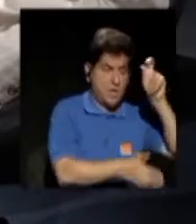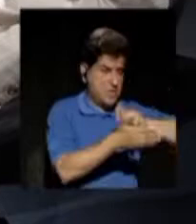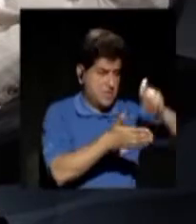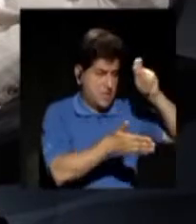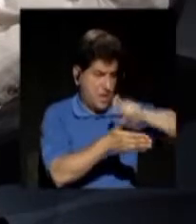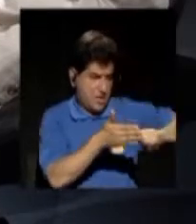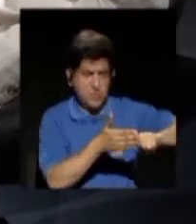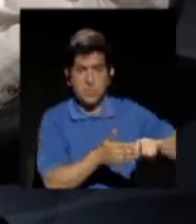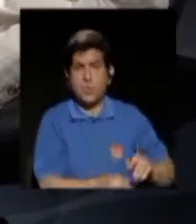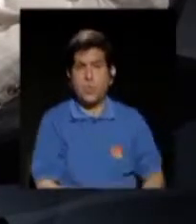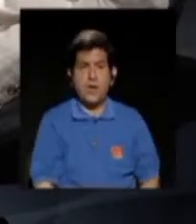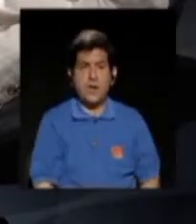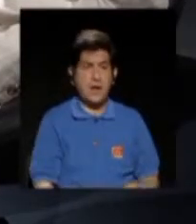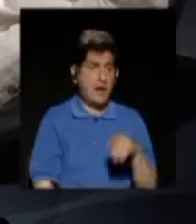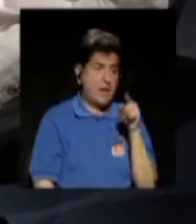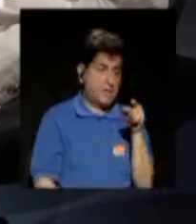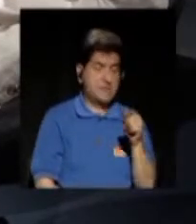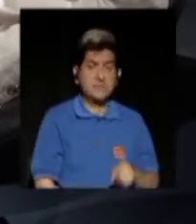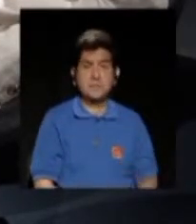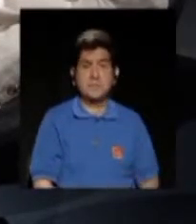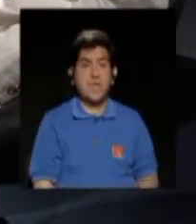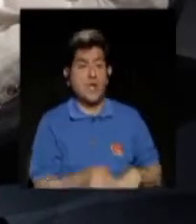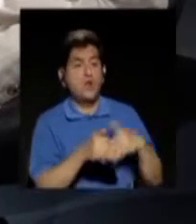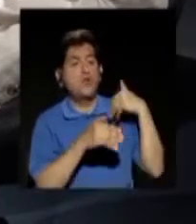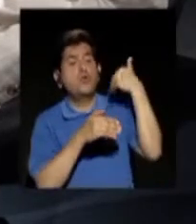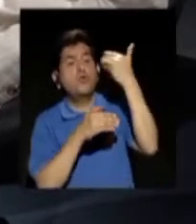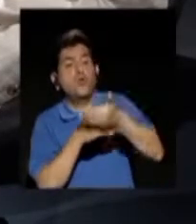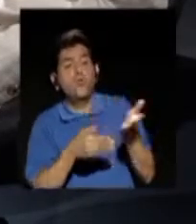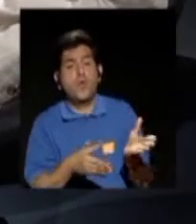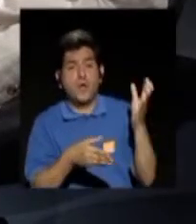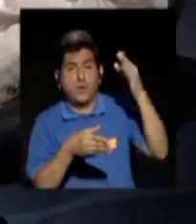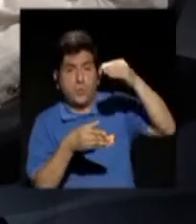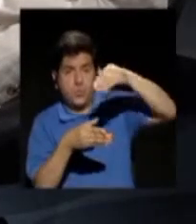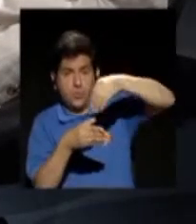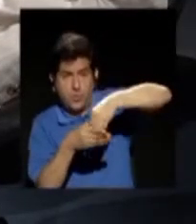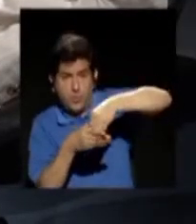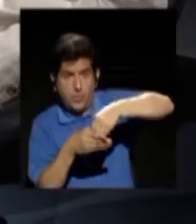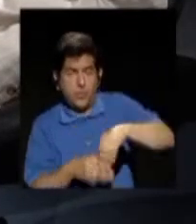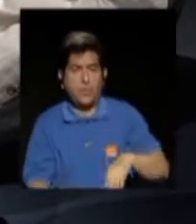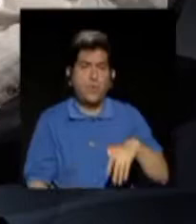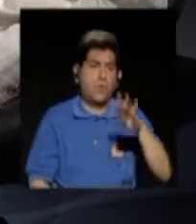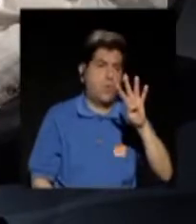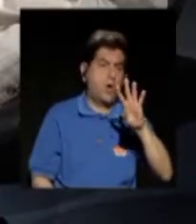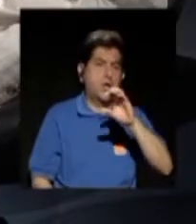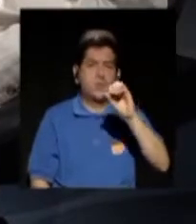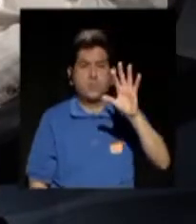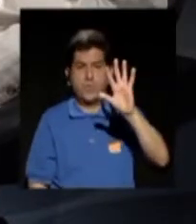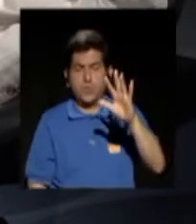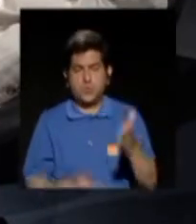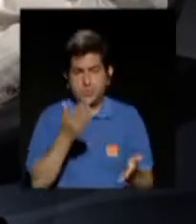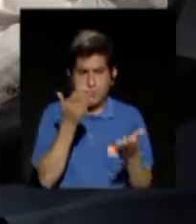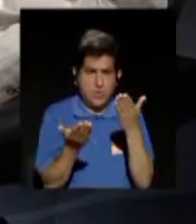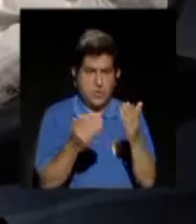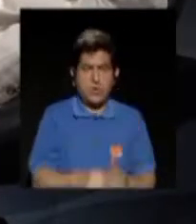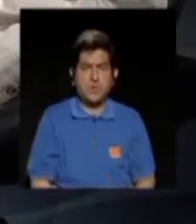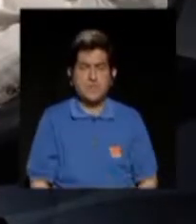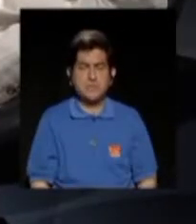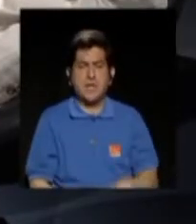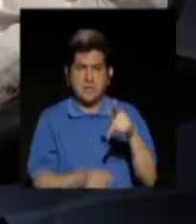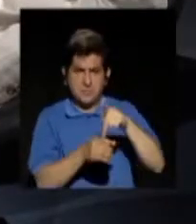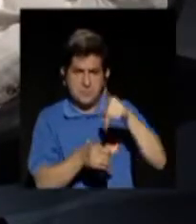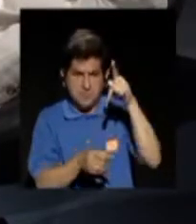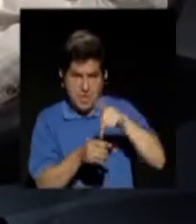escuelas las escuelas que luego darían lugar a las 4 o 5 que se